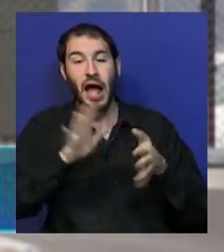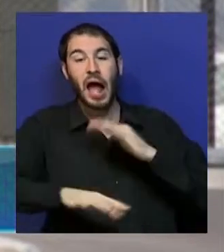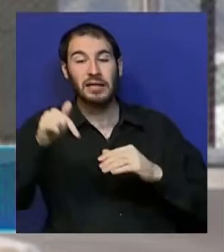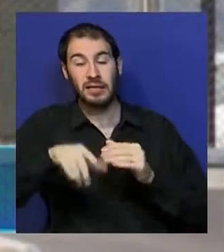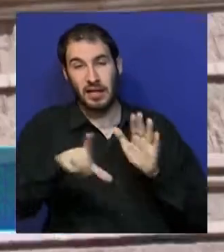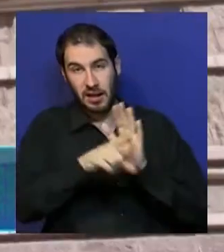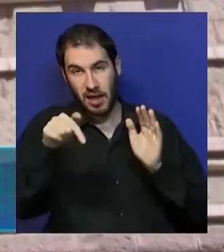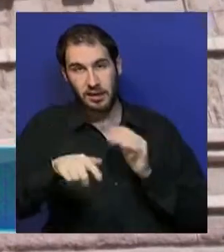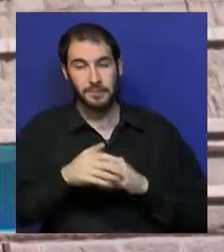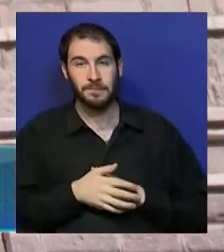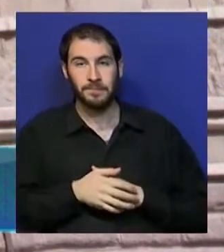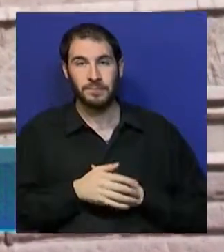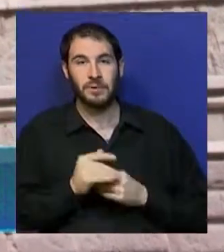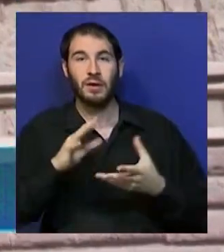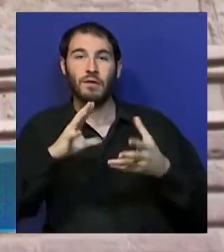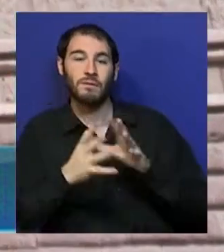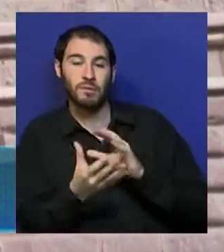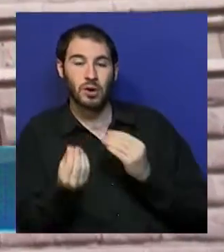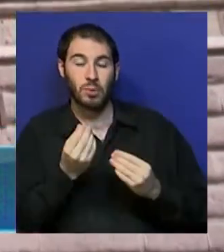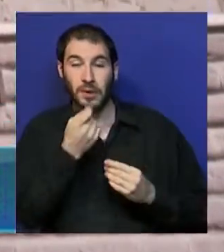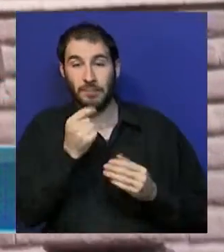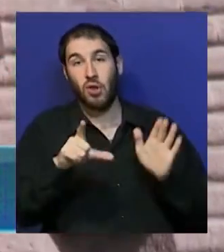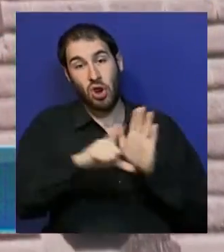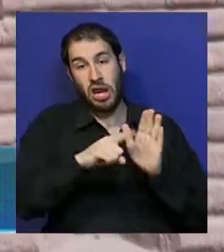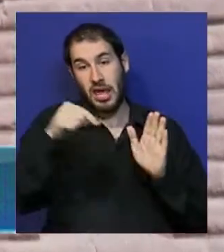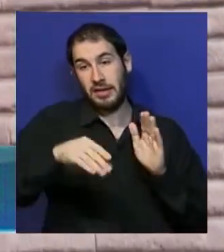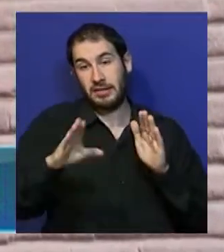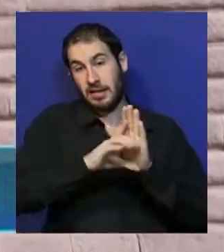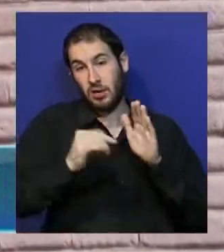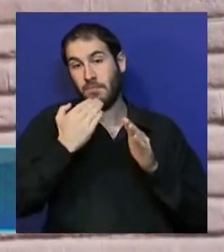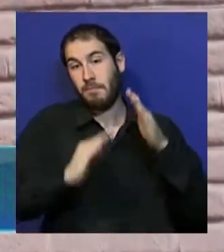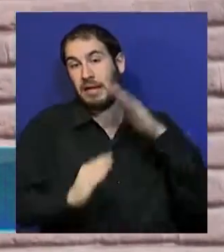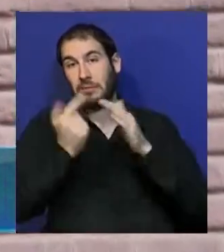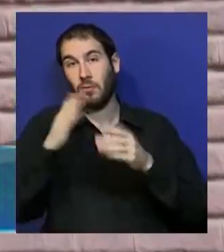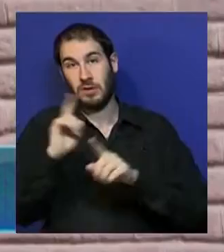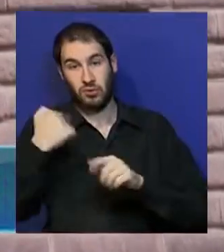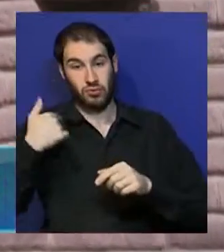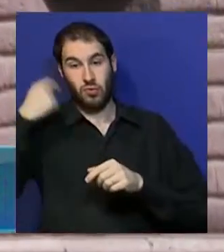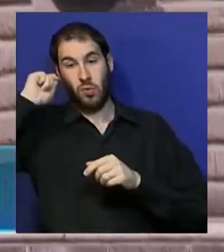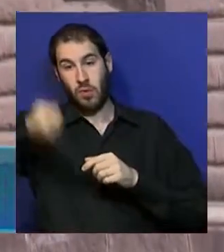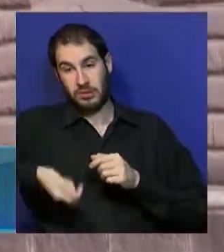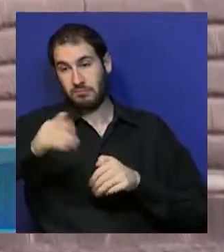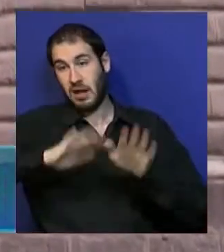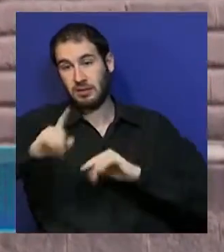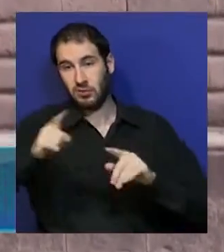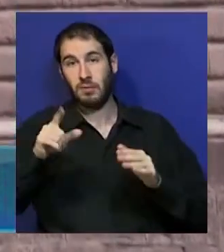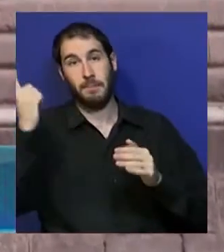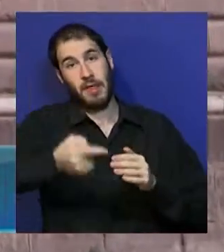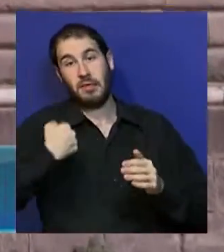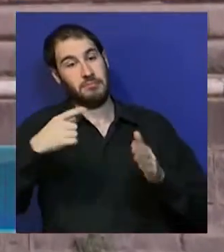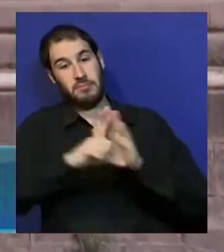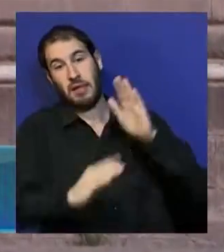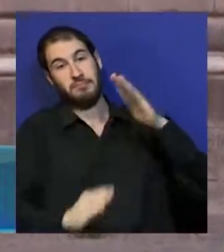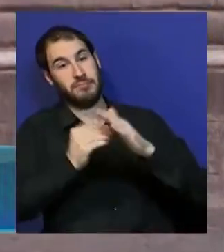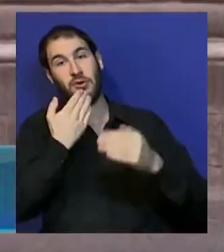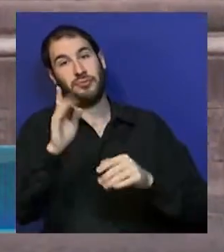la ley, de manera que si es una ley que es inconstitucional, vos como juez podés no aplicarla y declararla inconstitucional en el